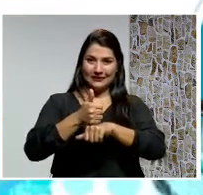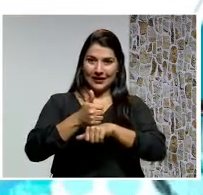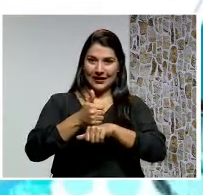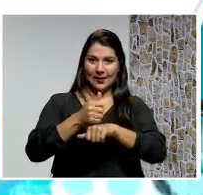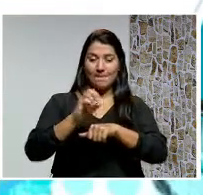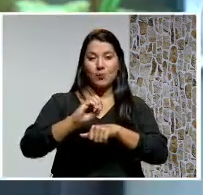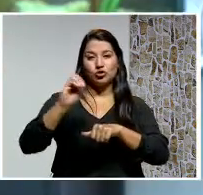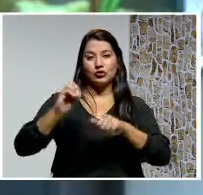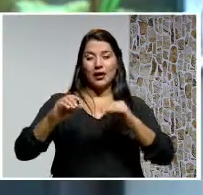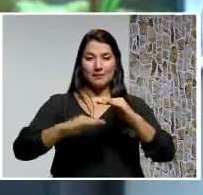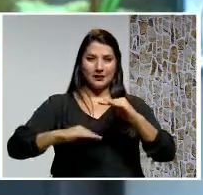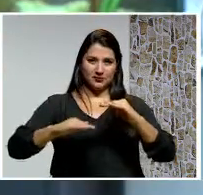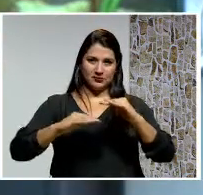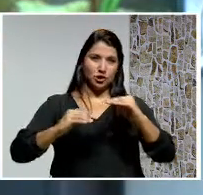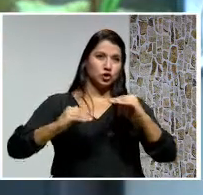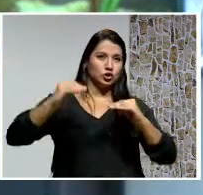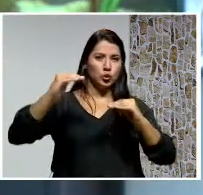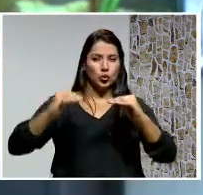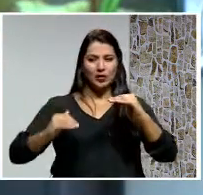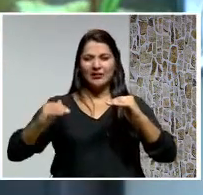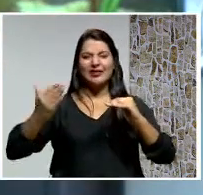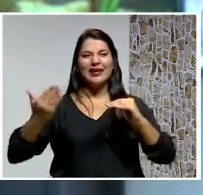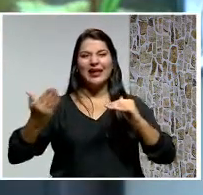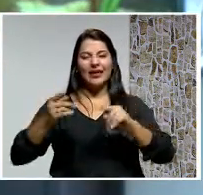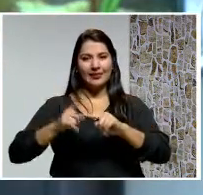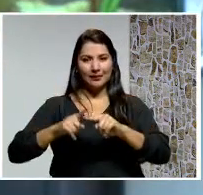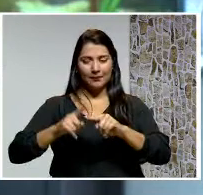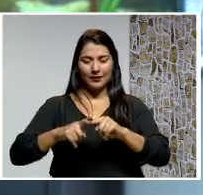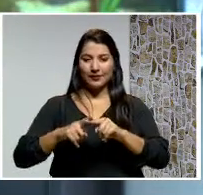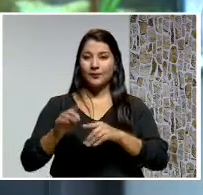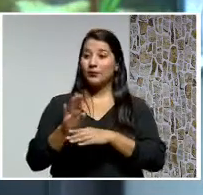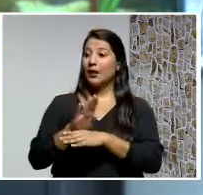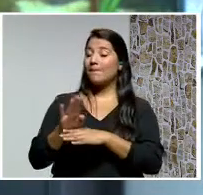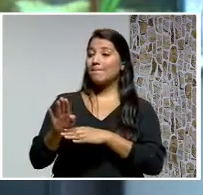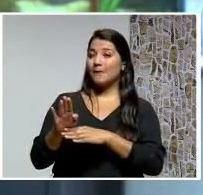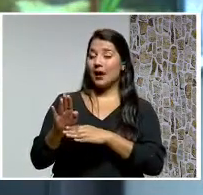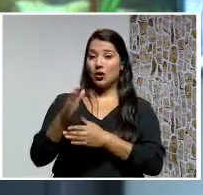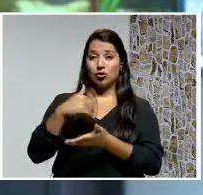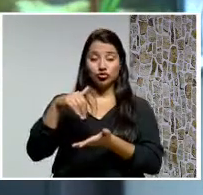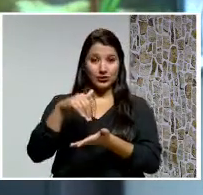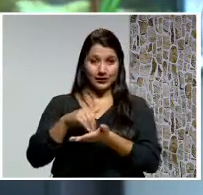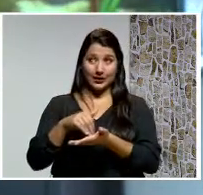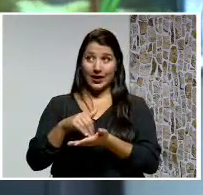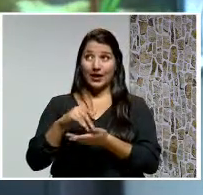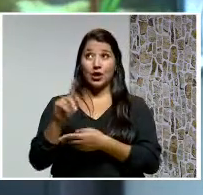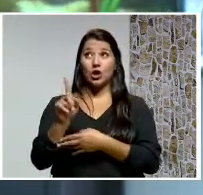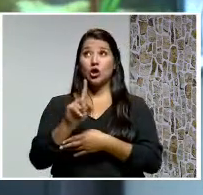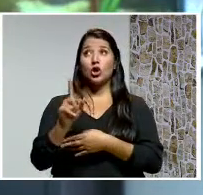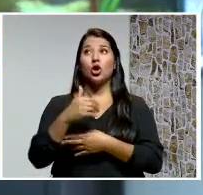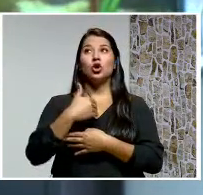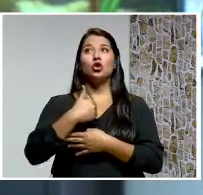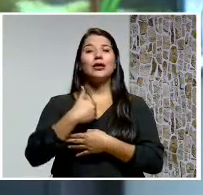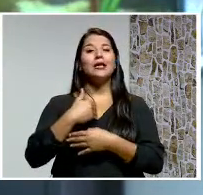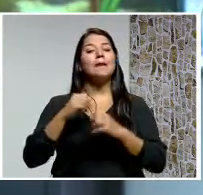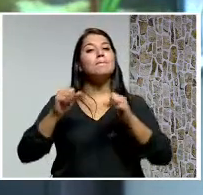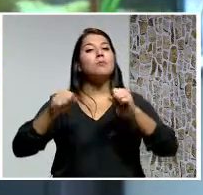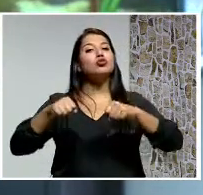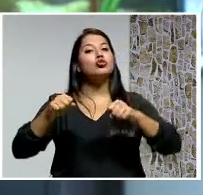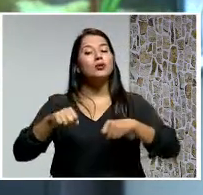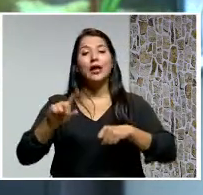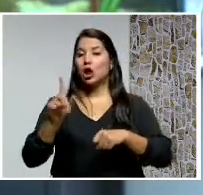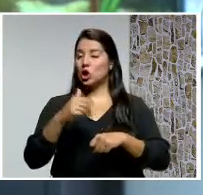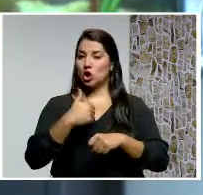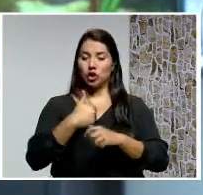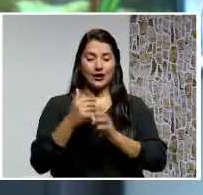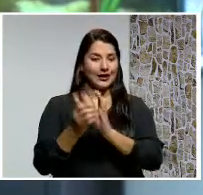En realidad el Banco Central no tiene la posibilidad o no tiene la